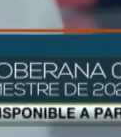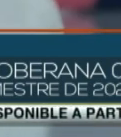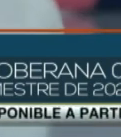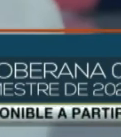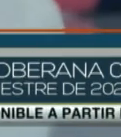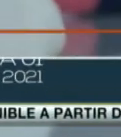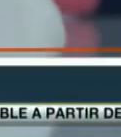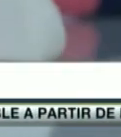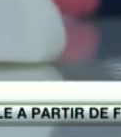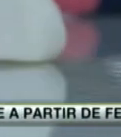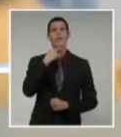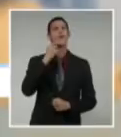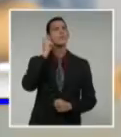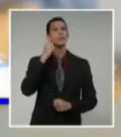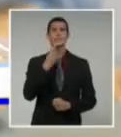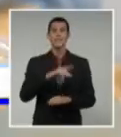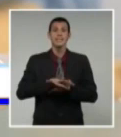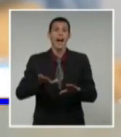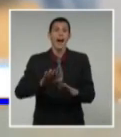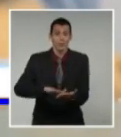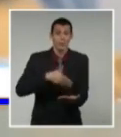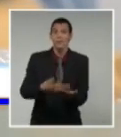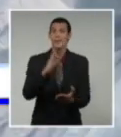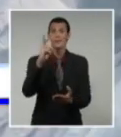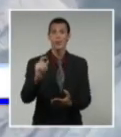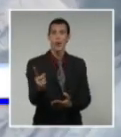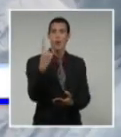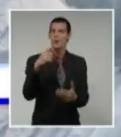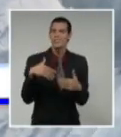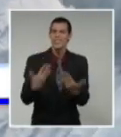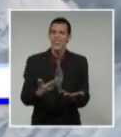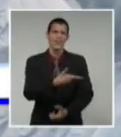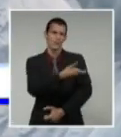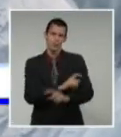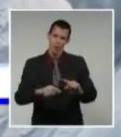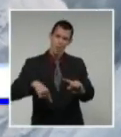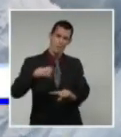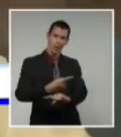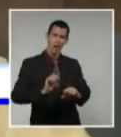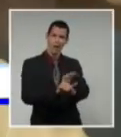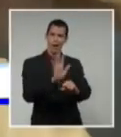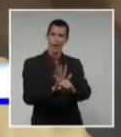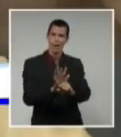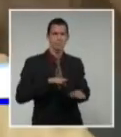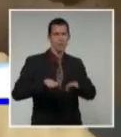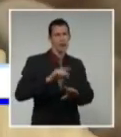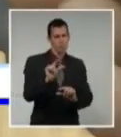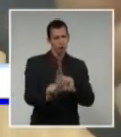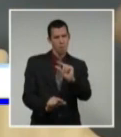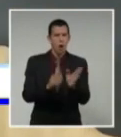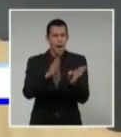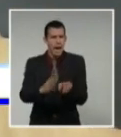y reitero aún todavía deben realizarse muchísimas más estudios pero